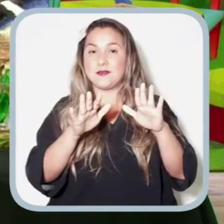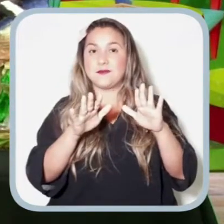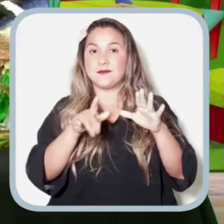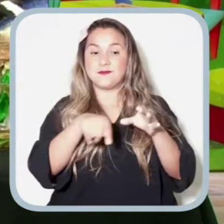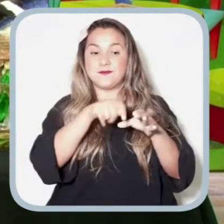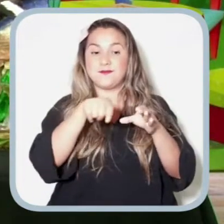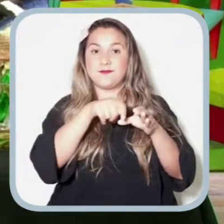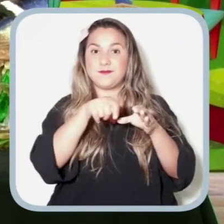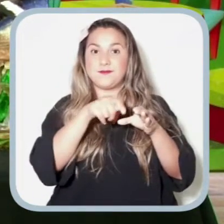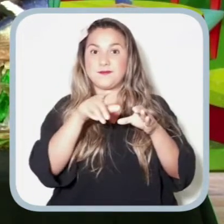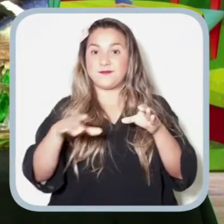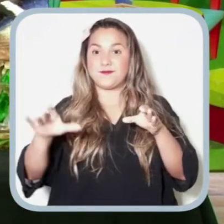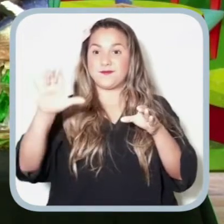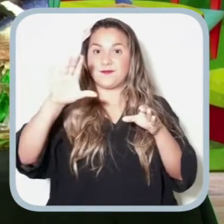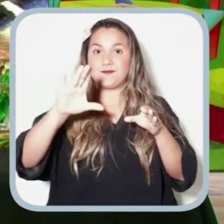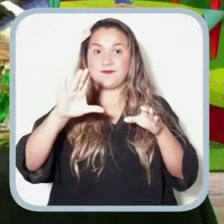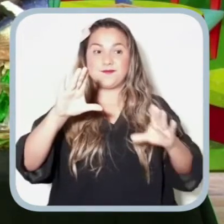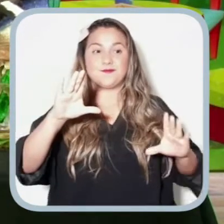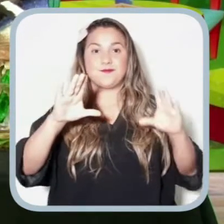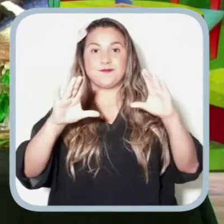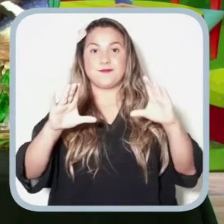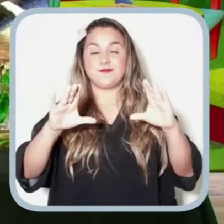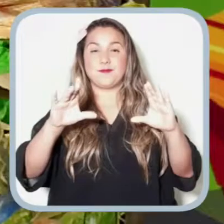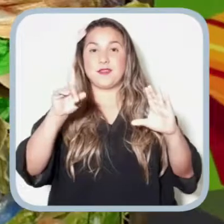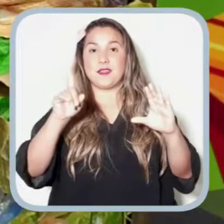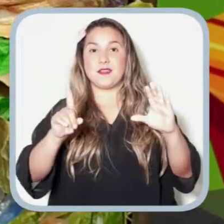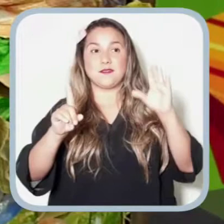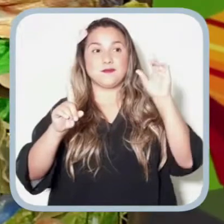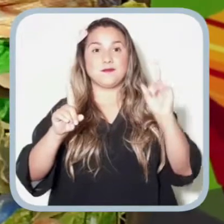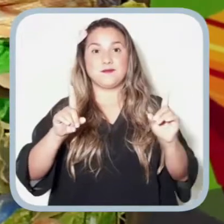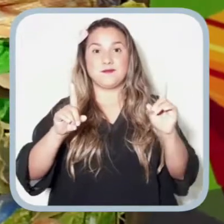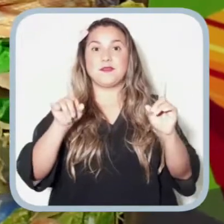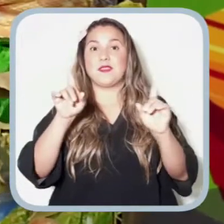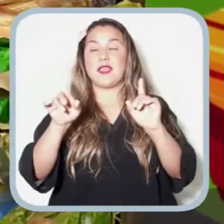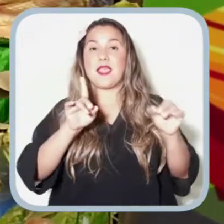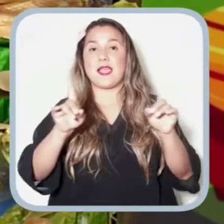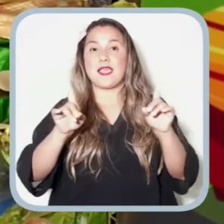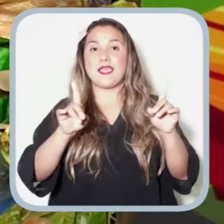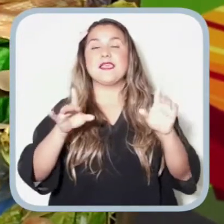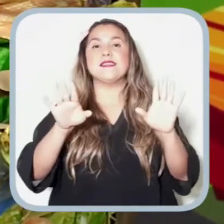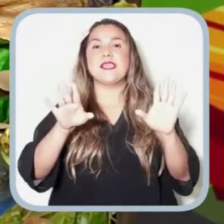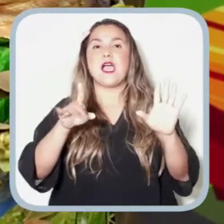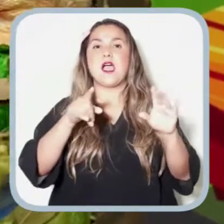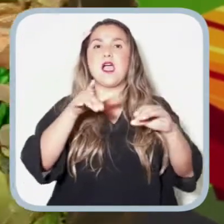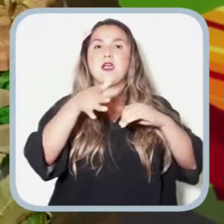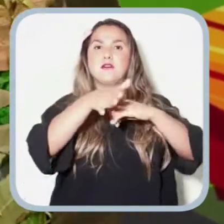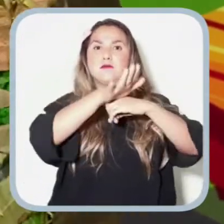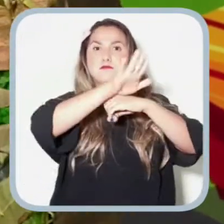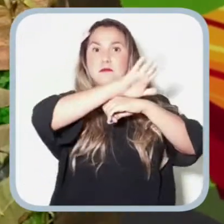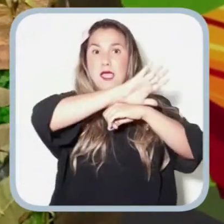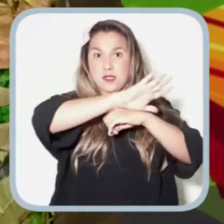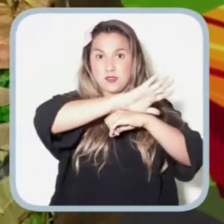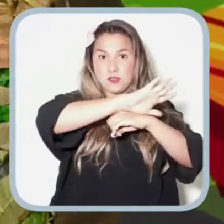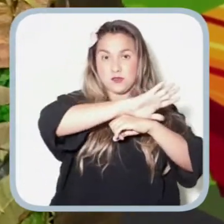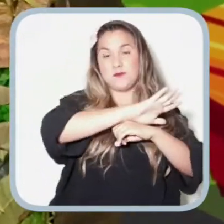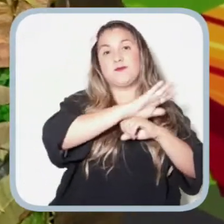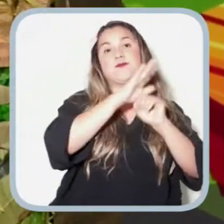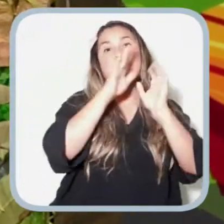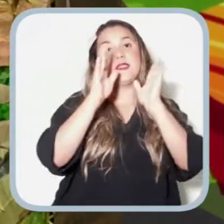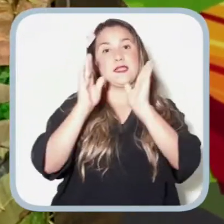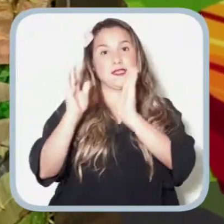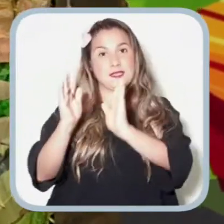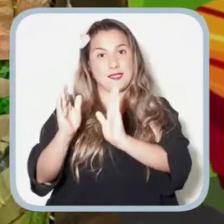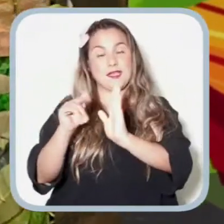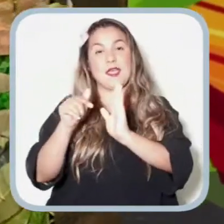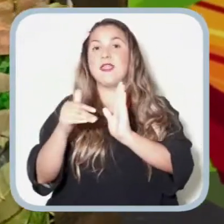qué tal qué les parece acá tenemos un cóndor macho y en este lado